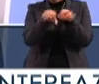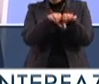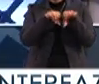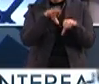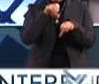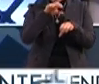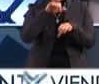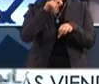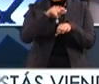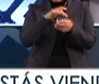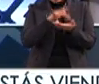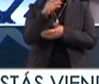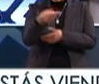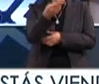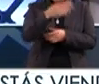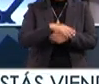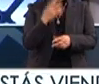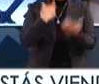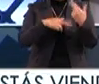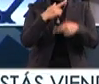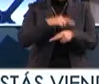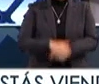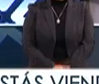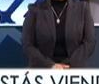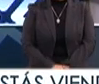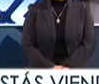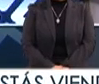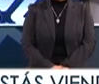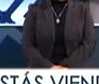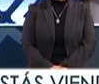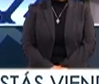equipo del Conacyt gracias a ustedes una pausa regresamos